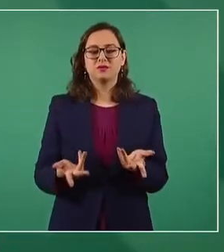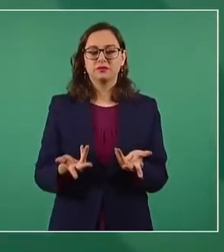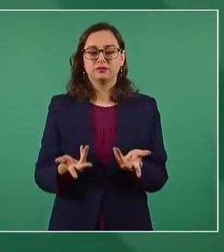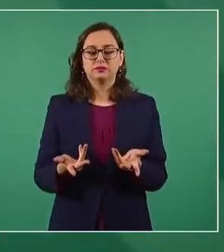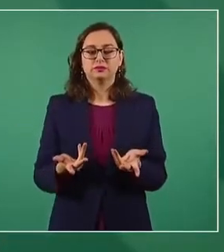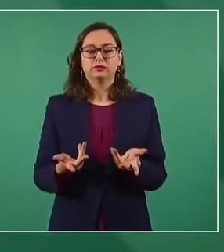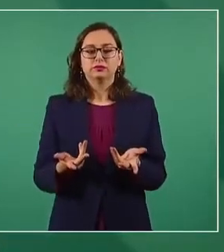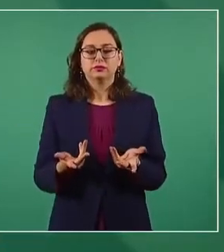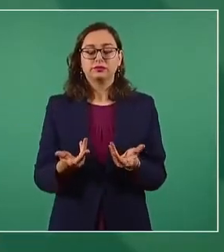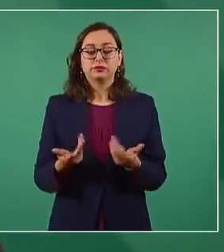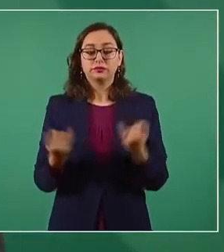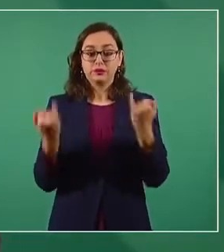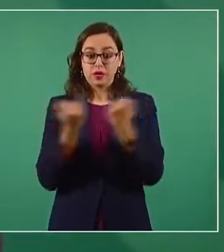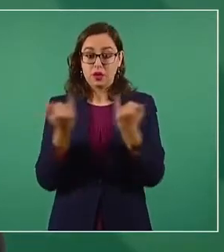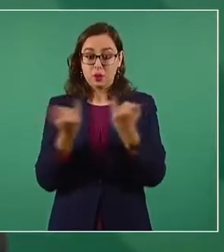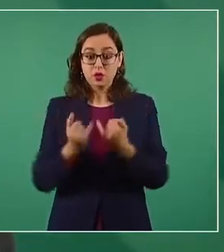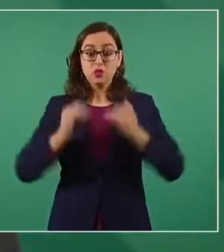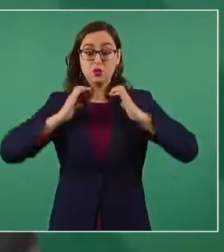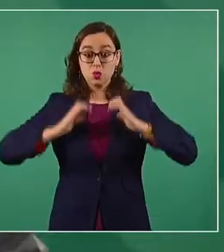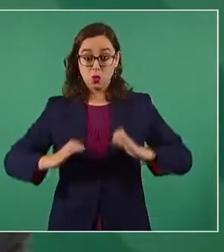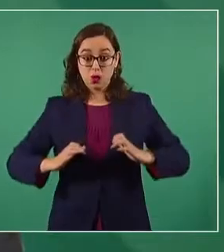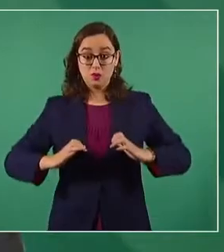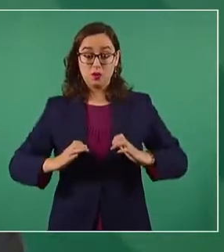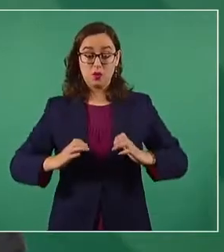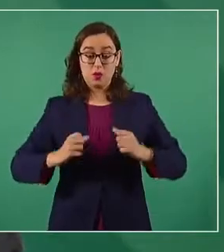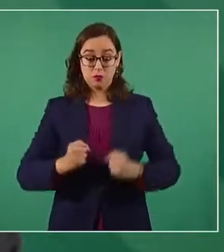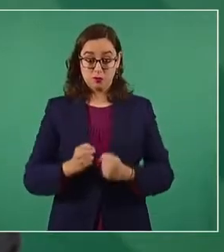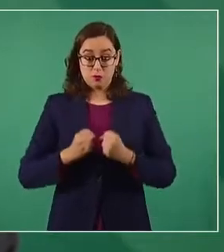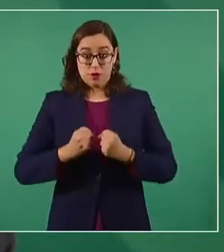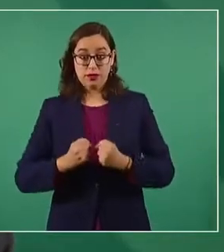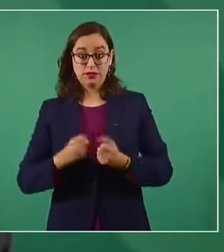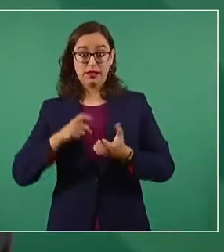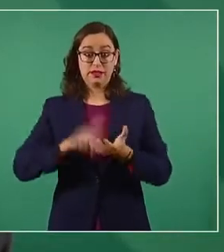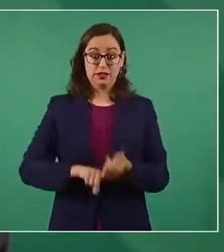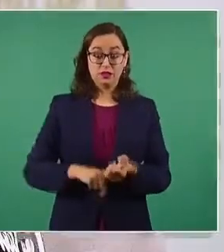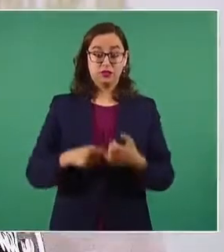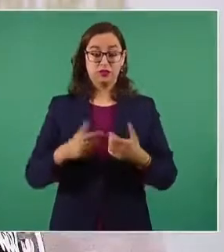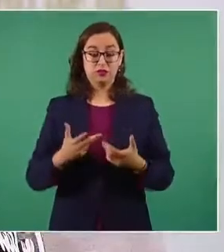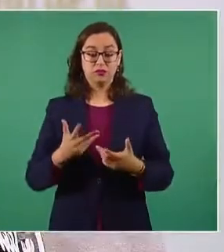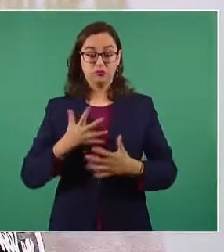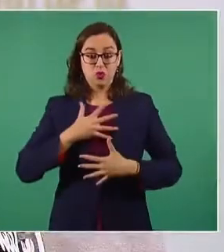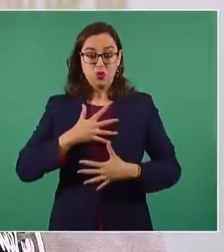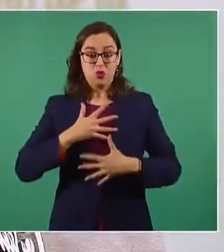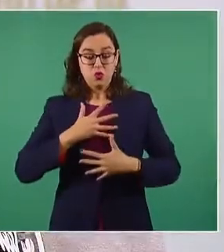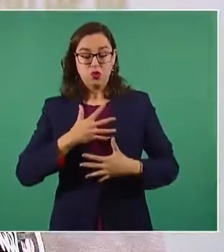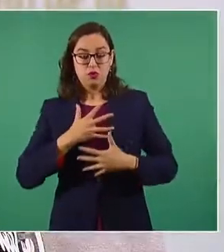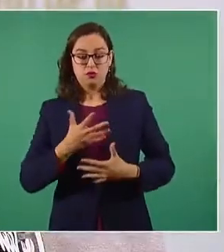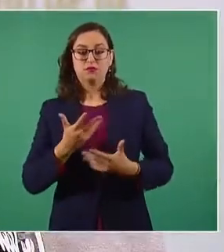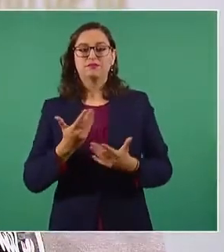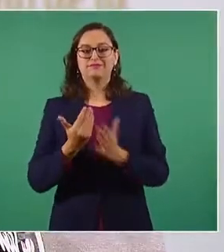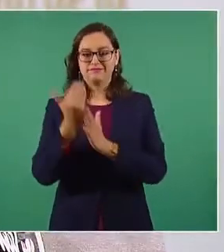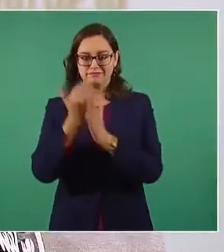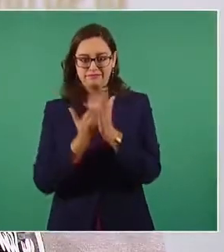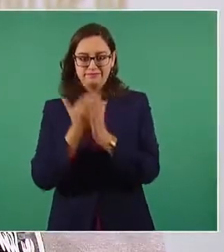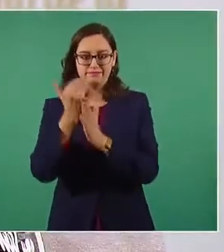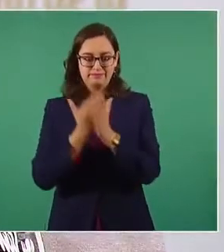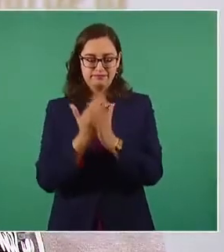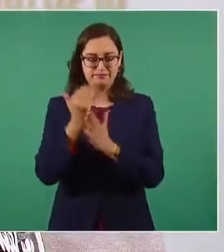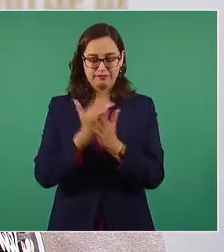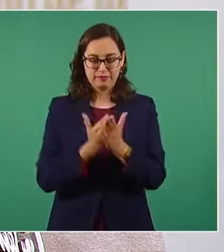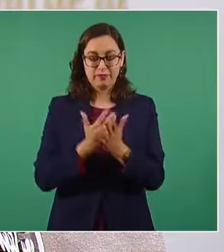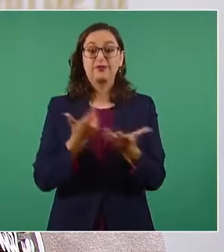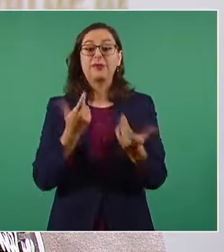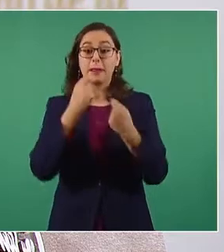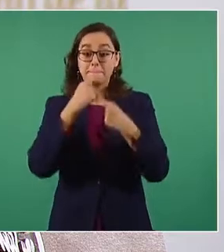funcionamiento del sistema inmune, el sistema de defensas en el aparato respiratorio. Esas son algunas razones. Otras razones tienen que ver